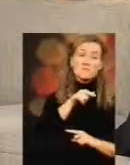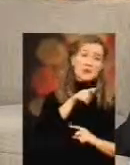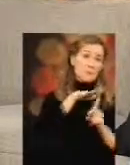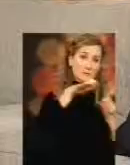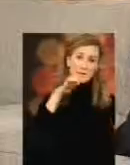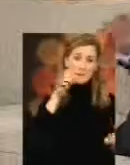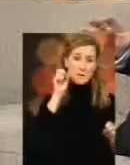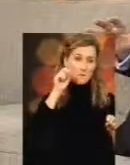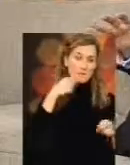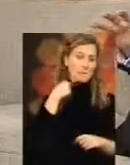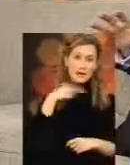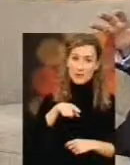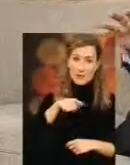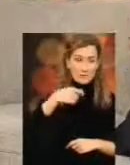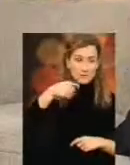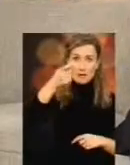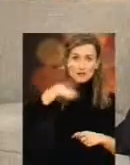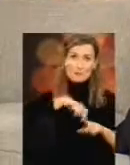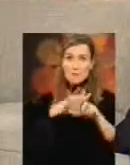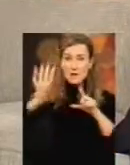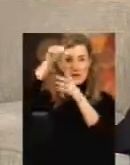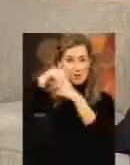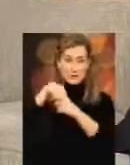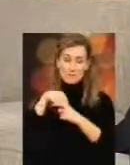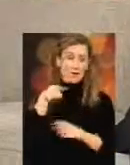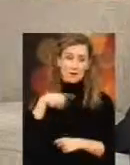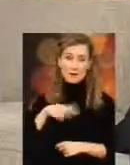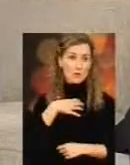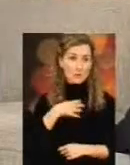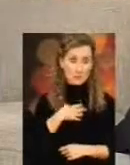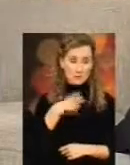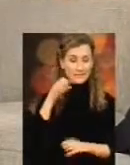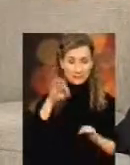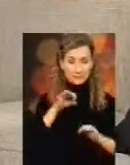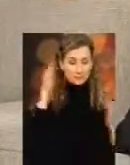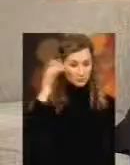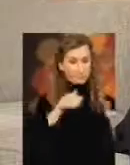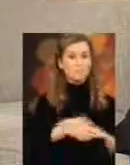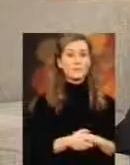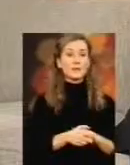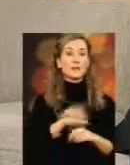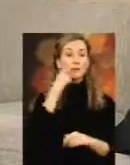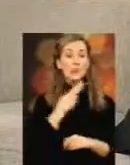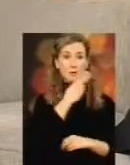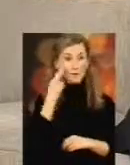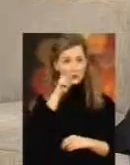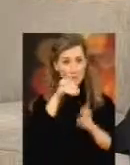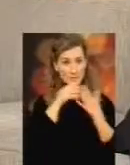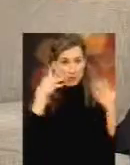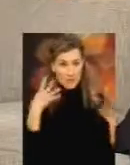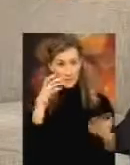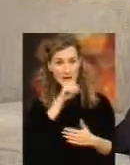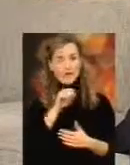Mancha, sin perder la perspectiva del conjunto. Y en ese compromiso, durante el